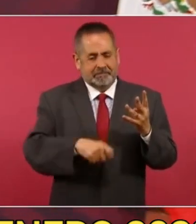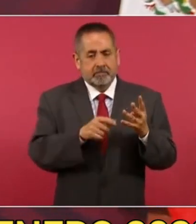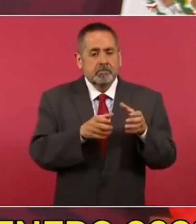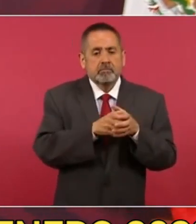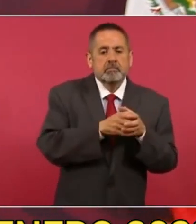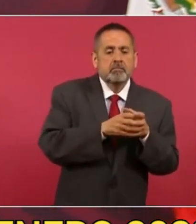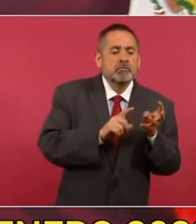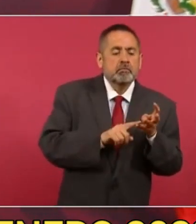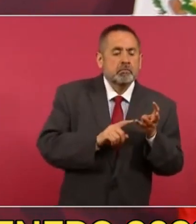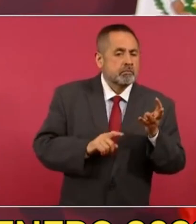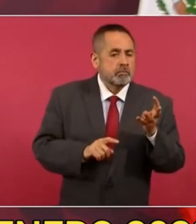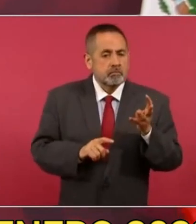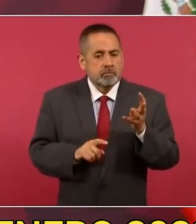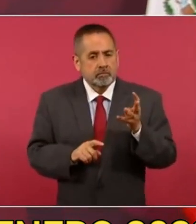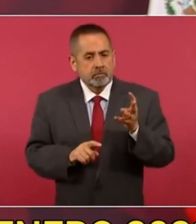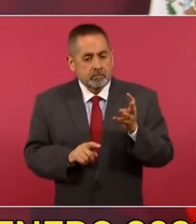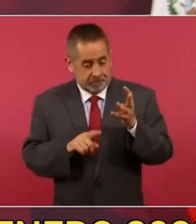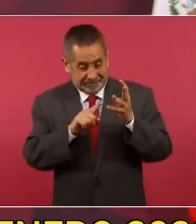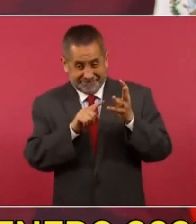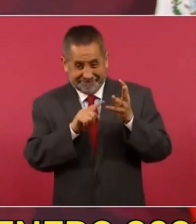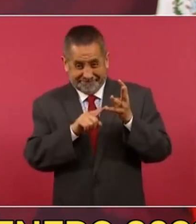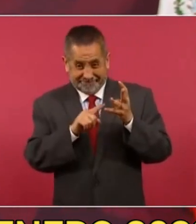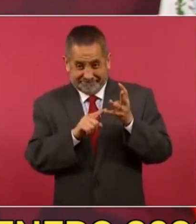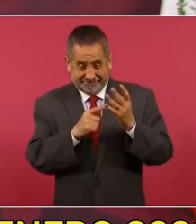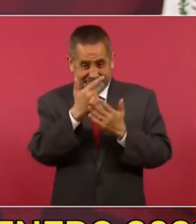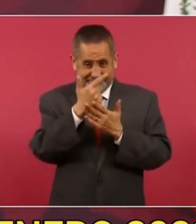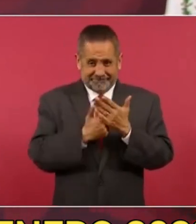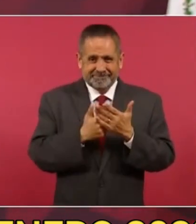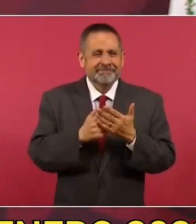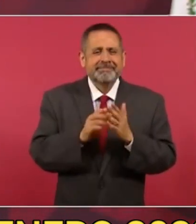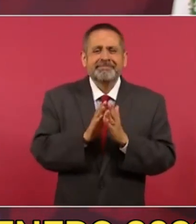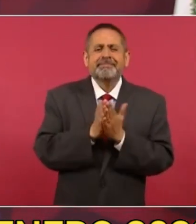Y casi todos los que aparecían en esa lista de Forbes,